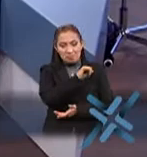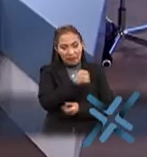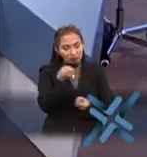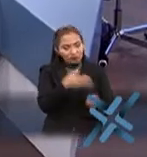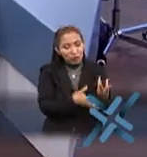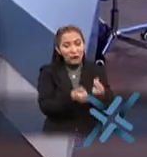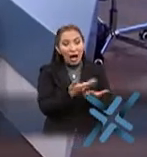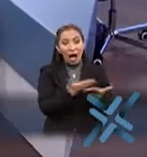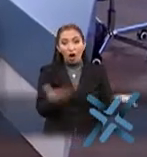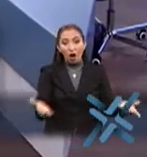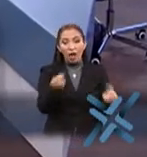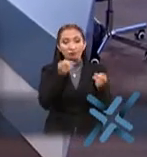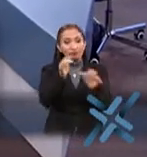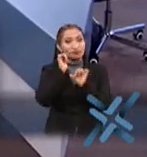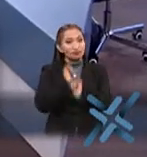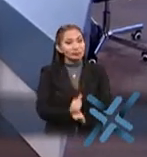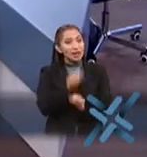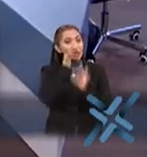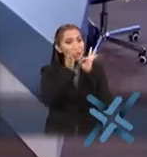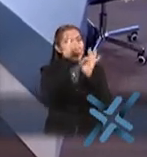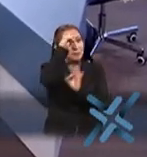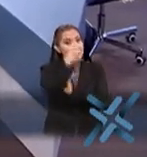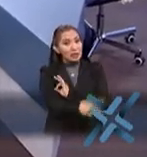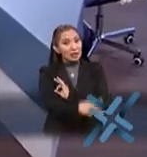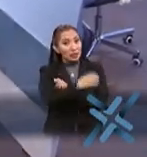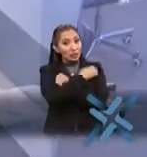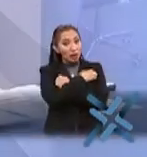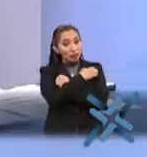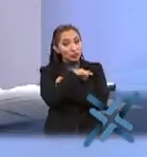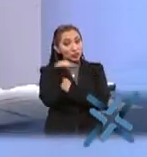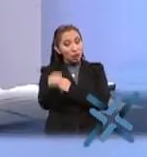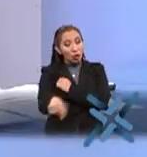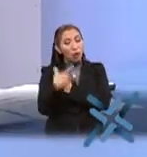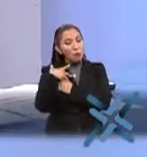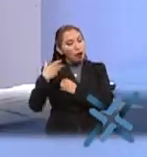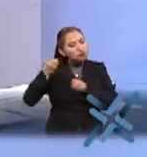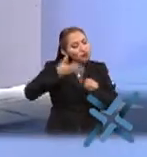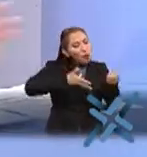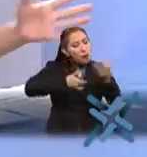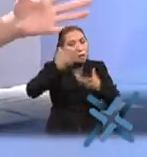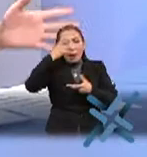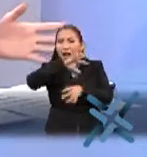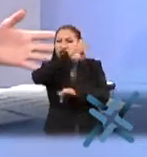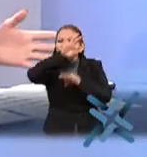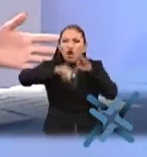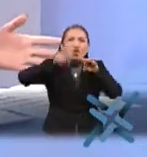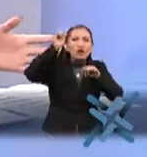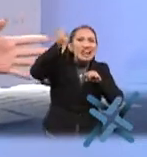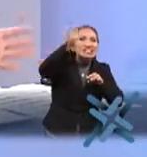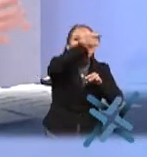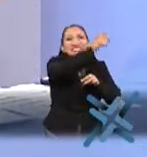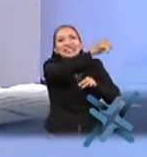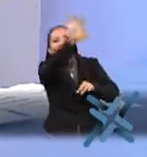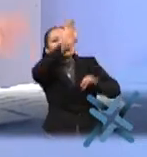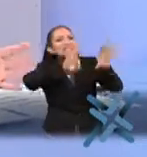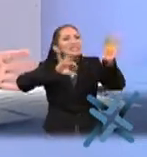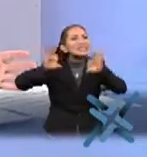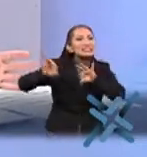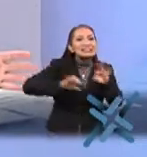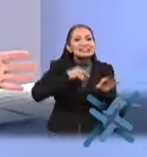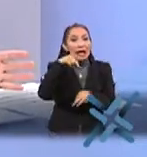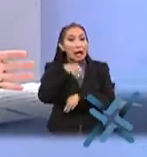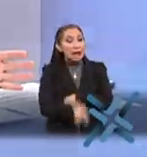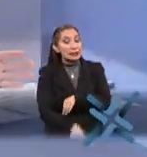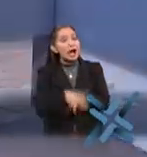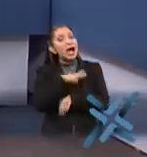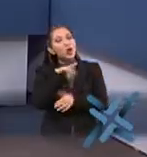ahora con la Agencia Informativa de Educación de México, completando el espectro de las agencias para poder cubrir todos los aspectos. Aquí van a